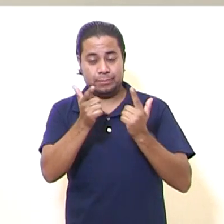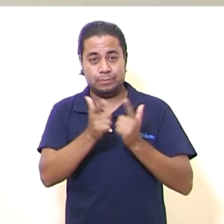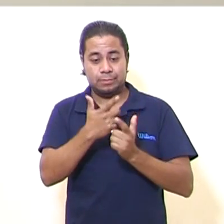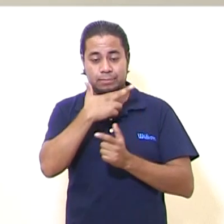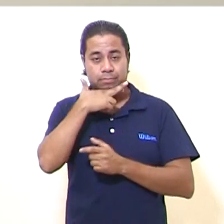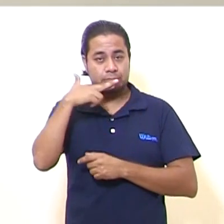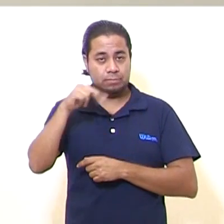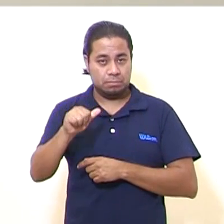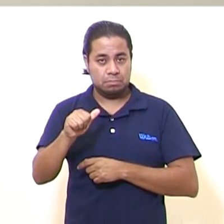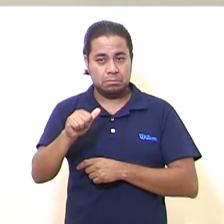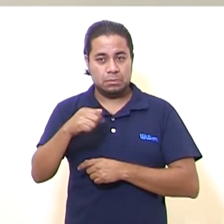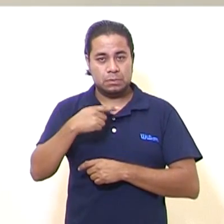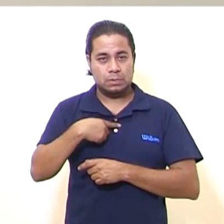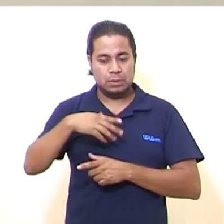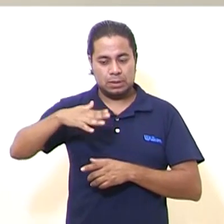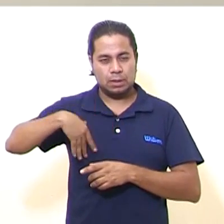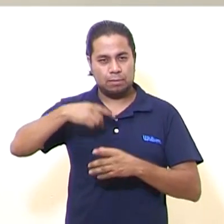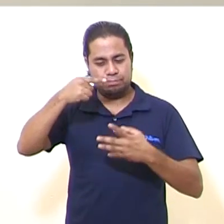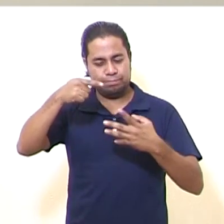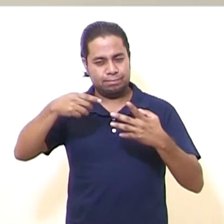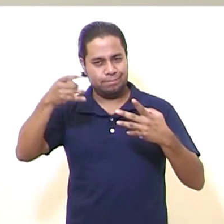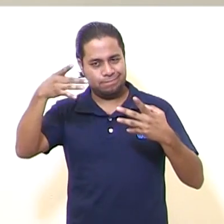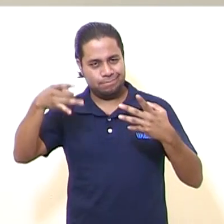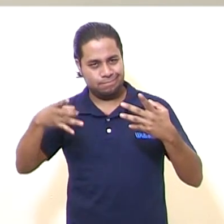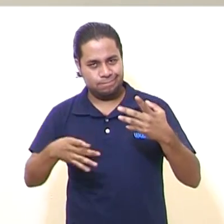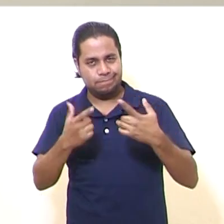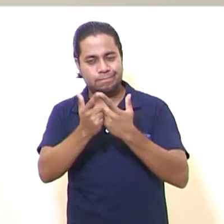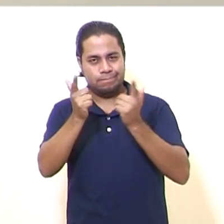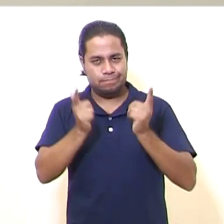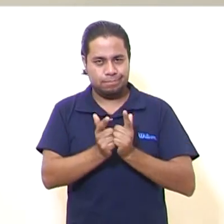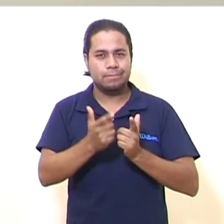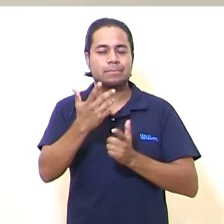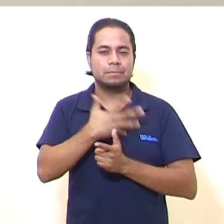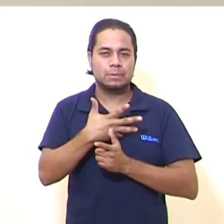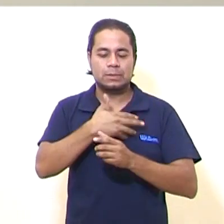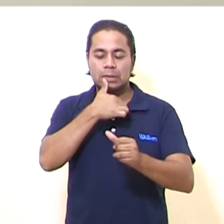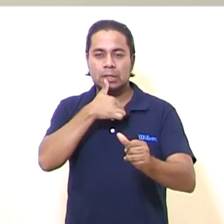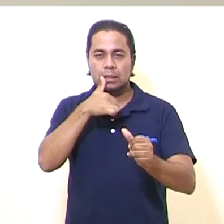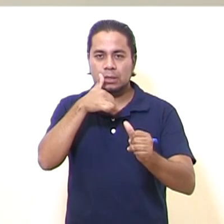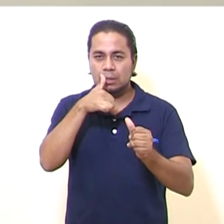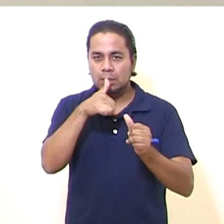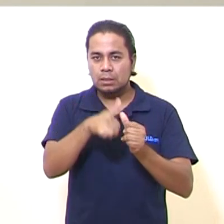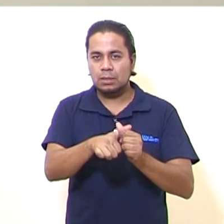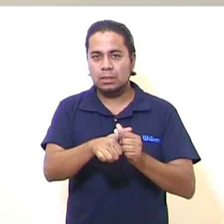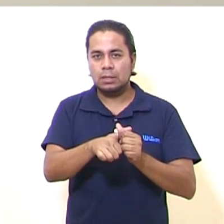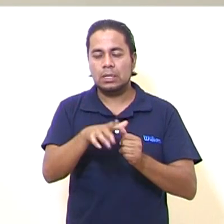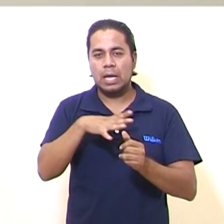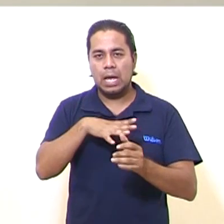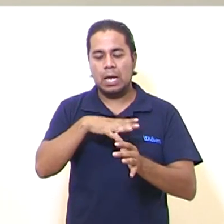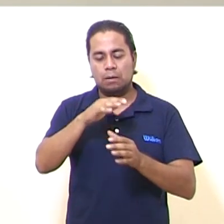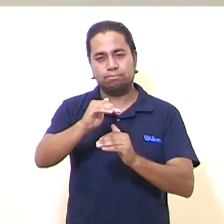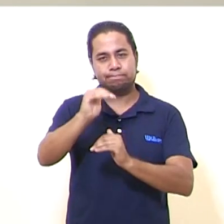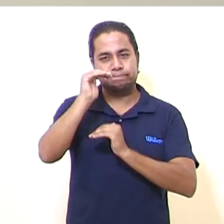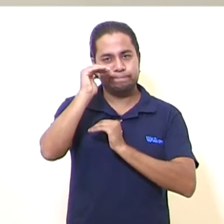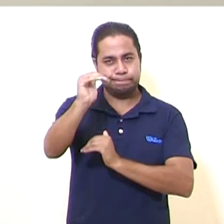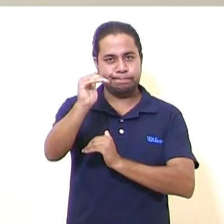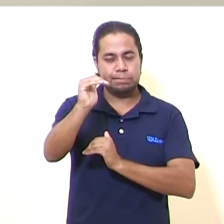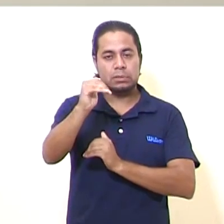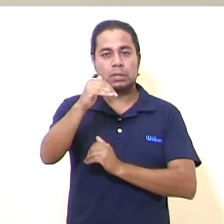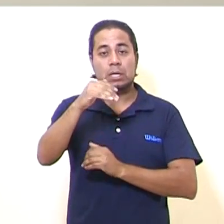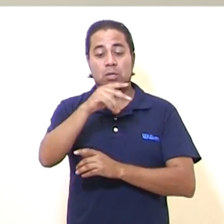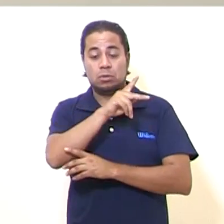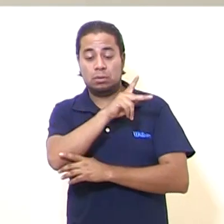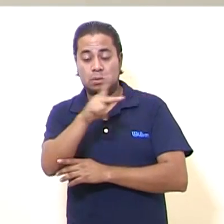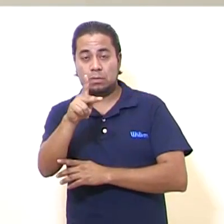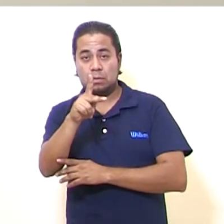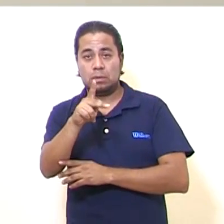todos los que yo te acabo de contar, vinieron las letras mayúsculas. Todos los